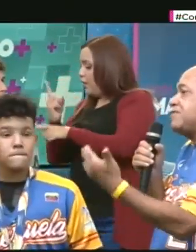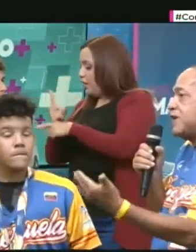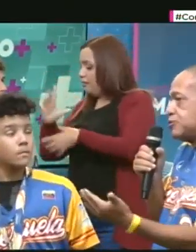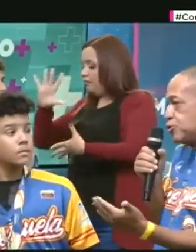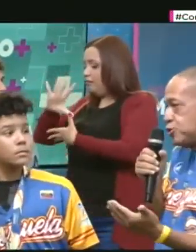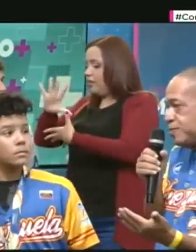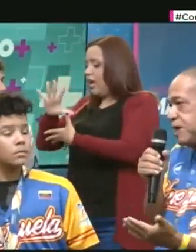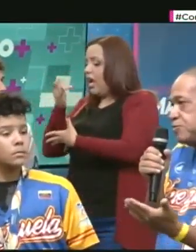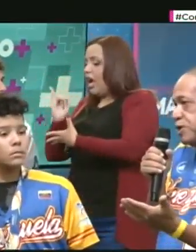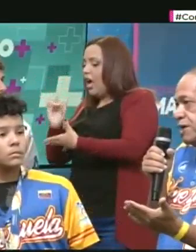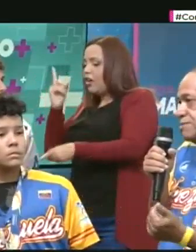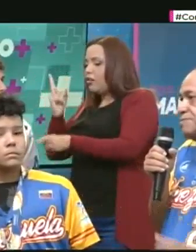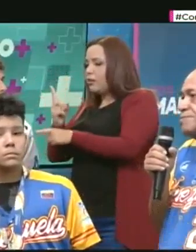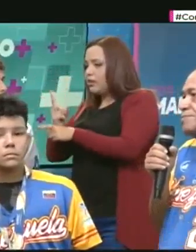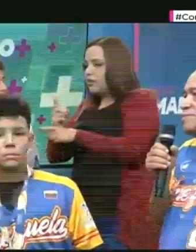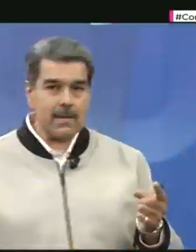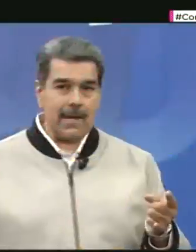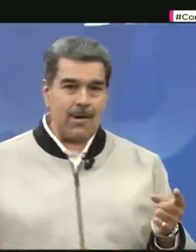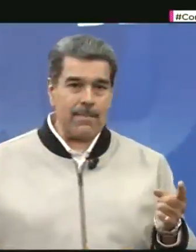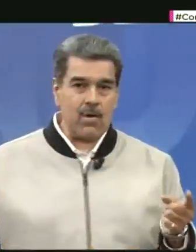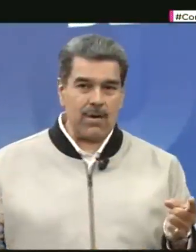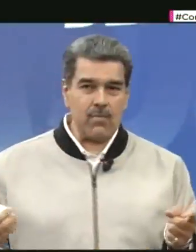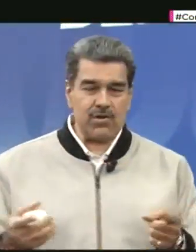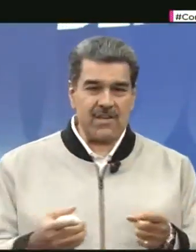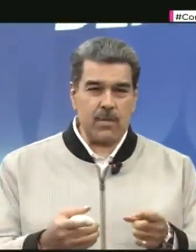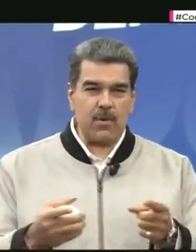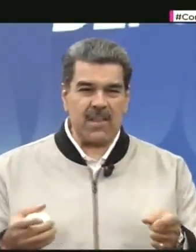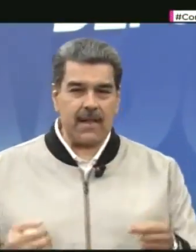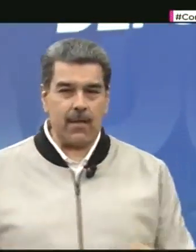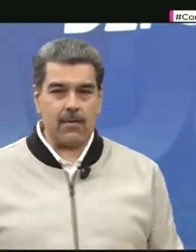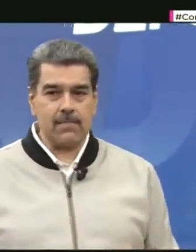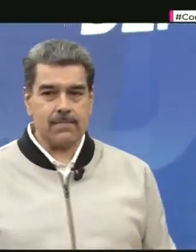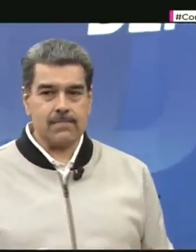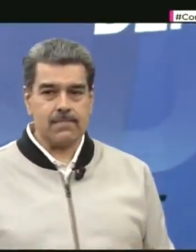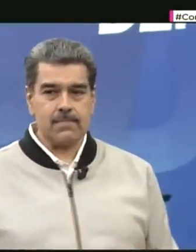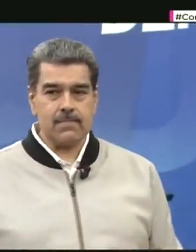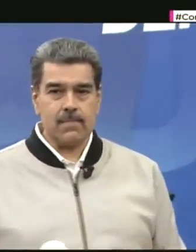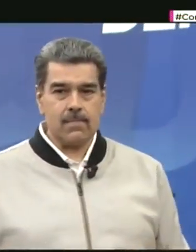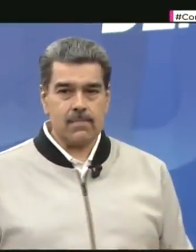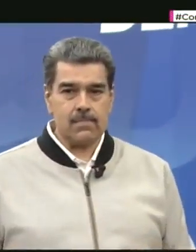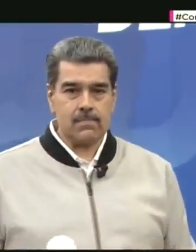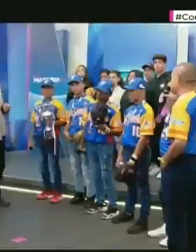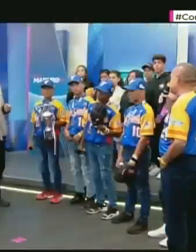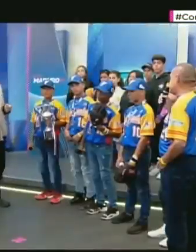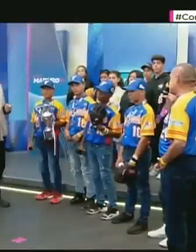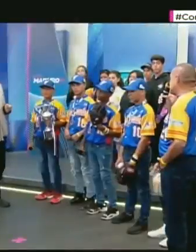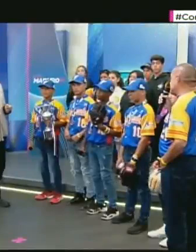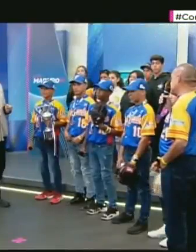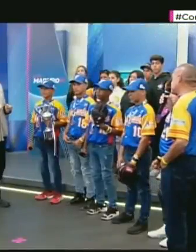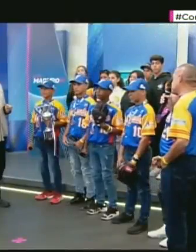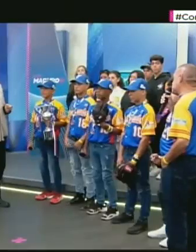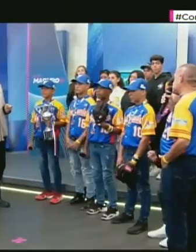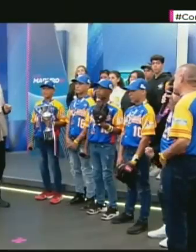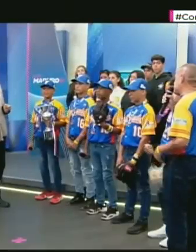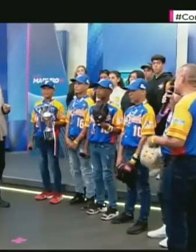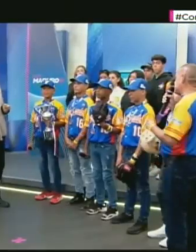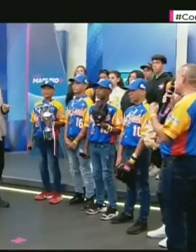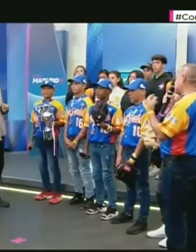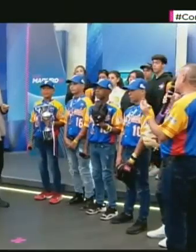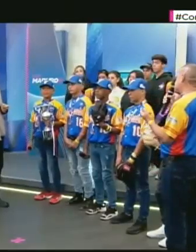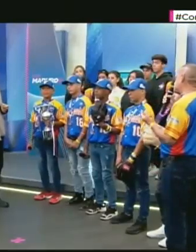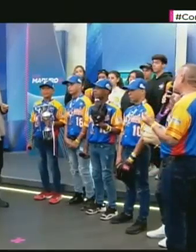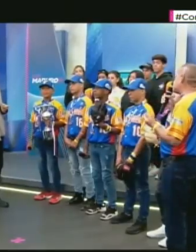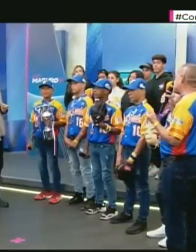que es clasificatorio para el mundial. Pero ¿cómo ven a los mejores muchachos por estado? En los campeonatos nacionales. Hay campeonatos nacionales